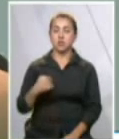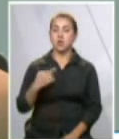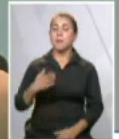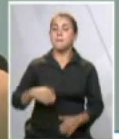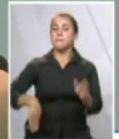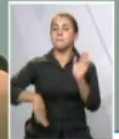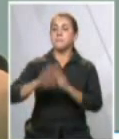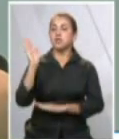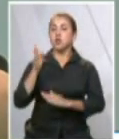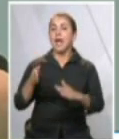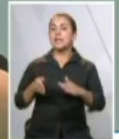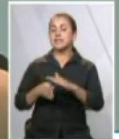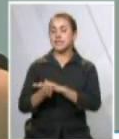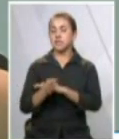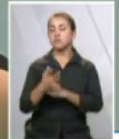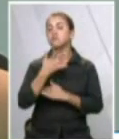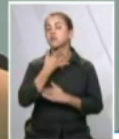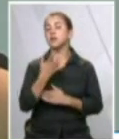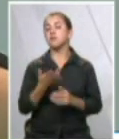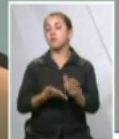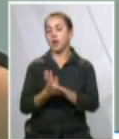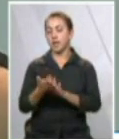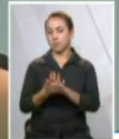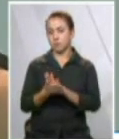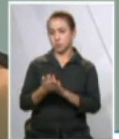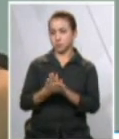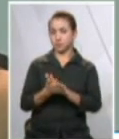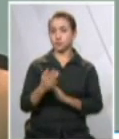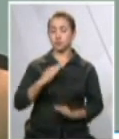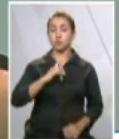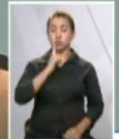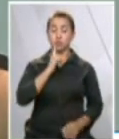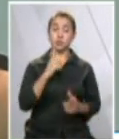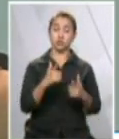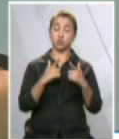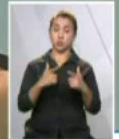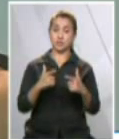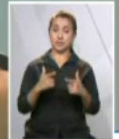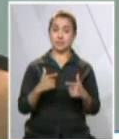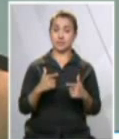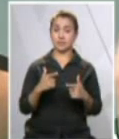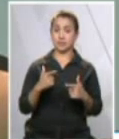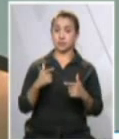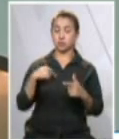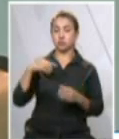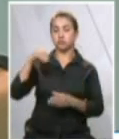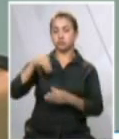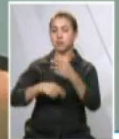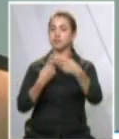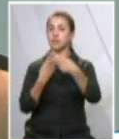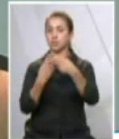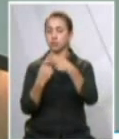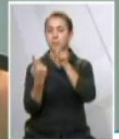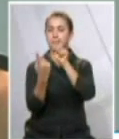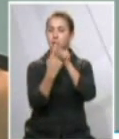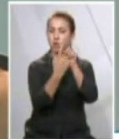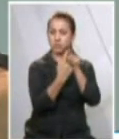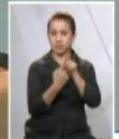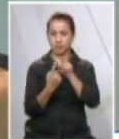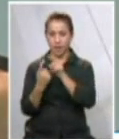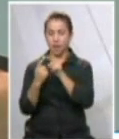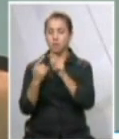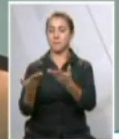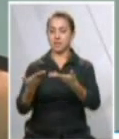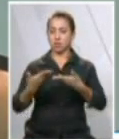Mayor acceso. Porque, por ejemplo, yo tuve la suerte de ser paciente de la Teletón y me contactaron por ahí